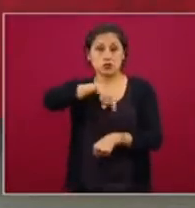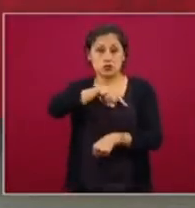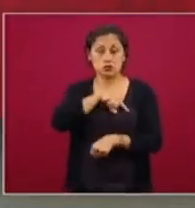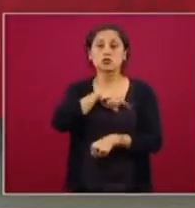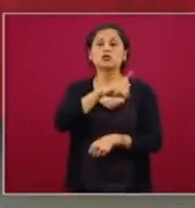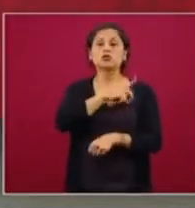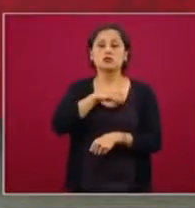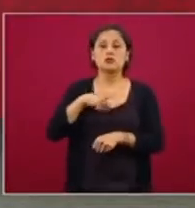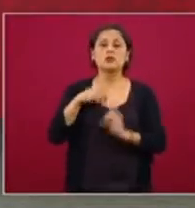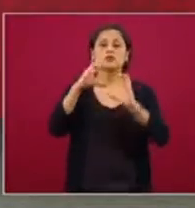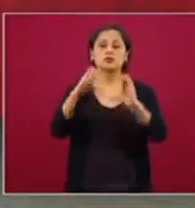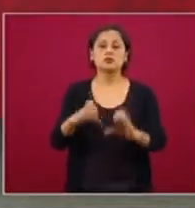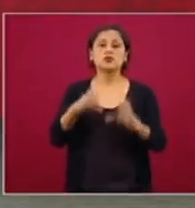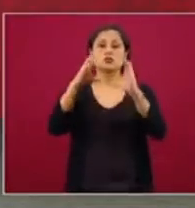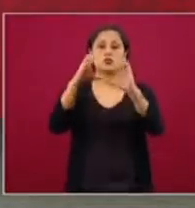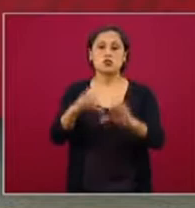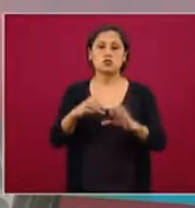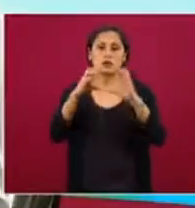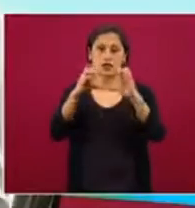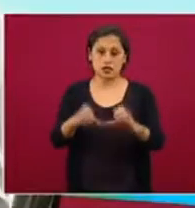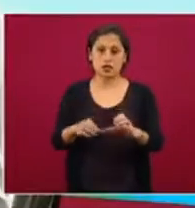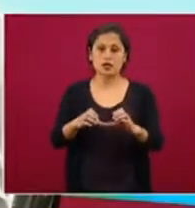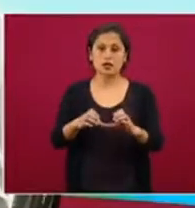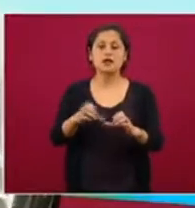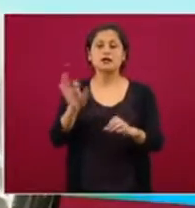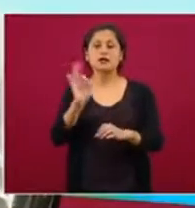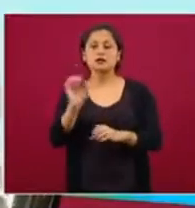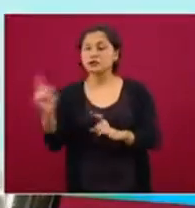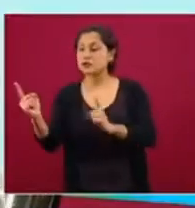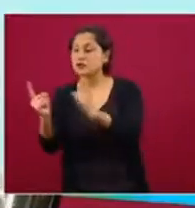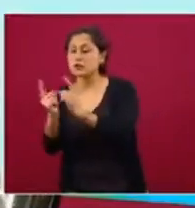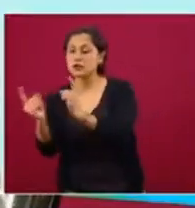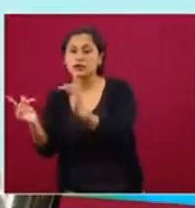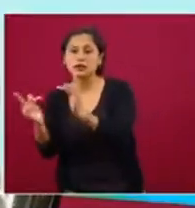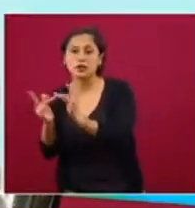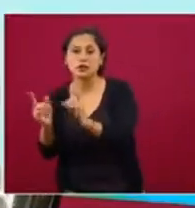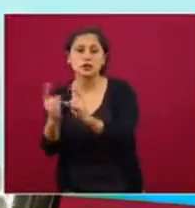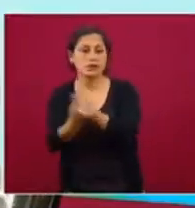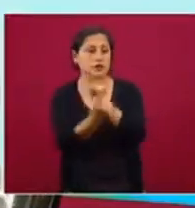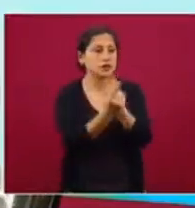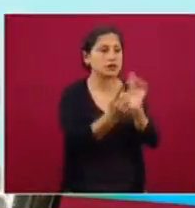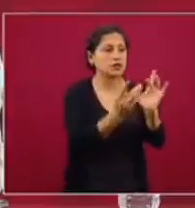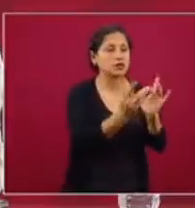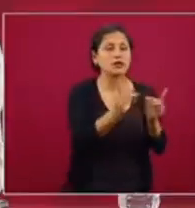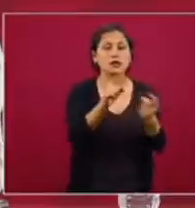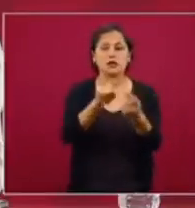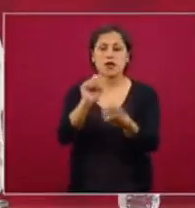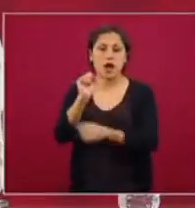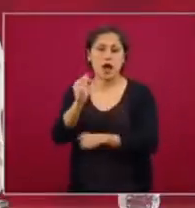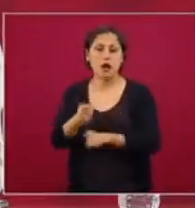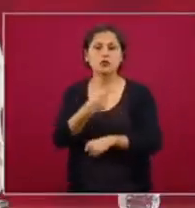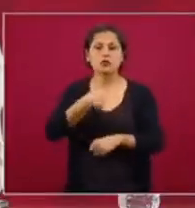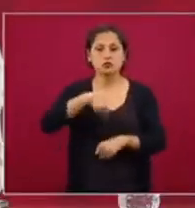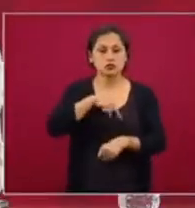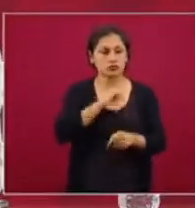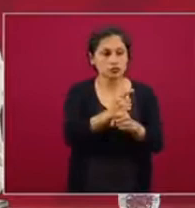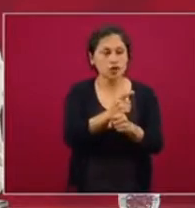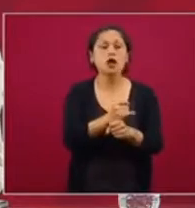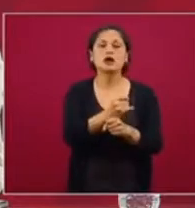activando los estudios epidemiológicos de caso-contacto cada vez que se detecta a alguien que ha tenido esto, ¿no? Cuando